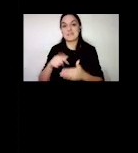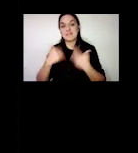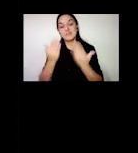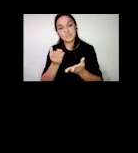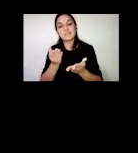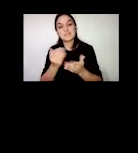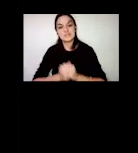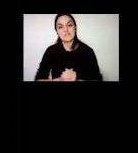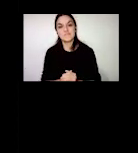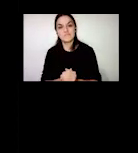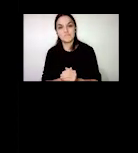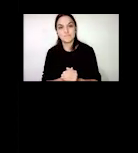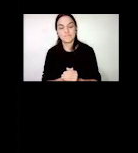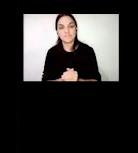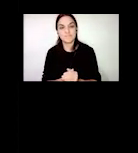cuando sea ese